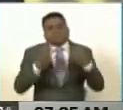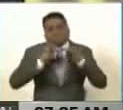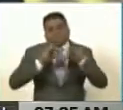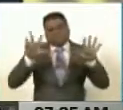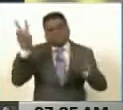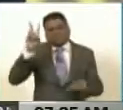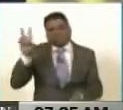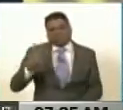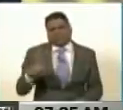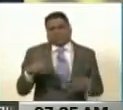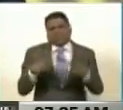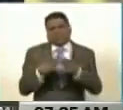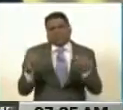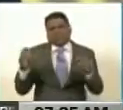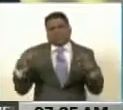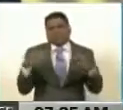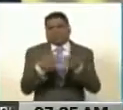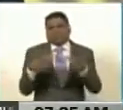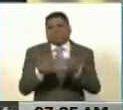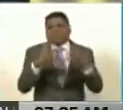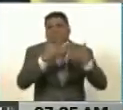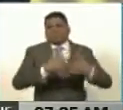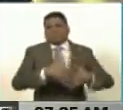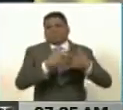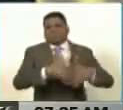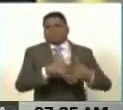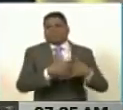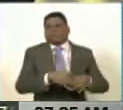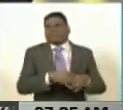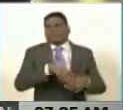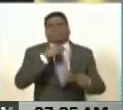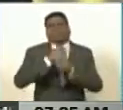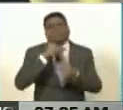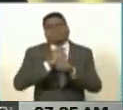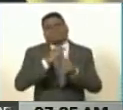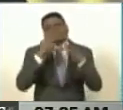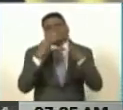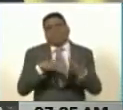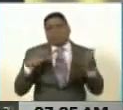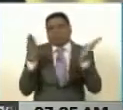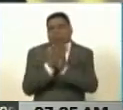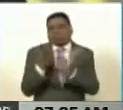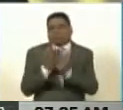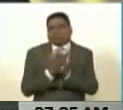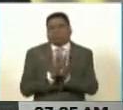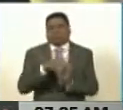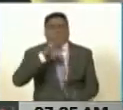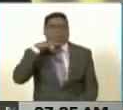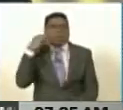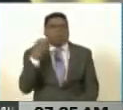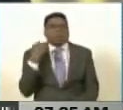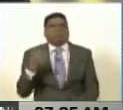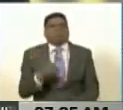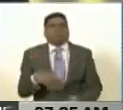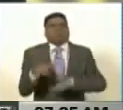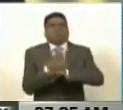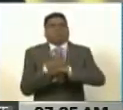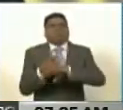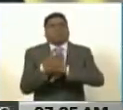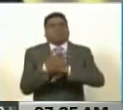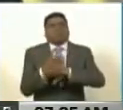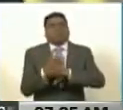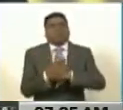a todos los factores, empresariales, obreros, estudiantiles, juveniles,